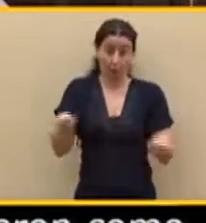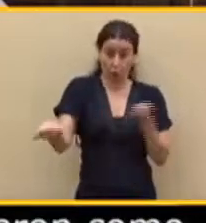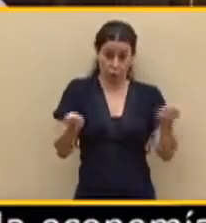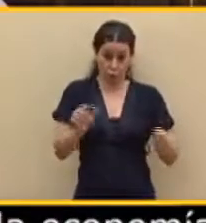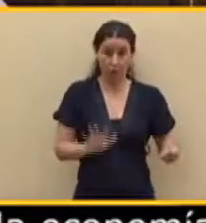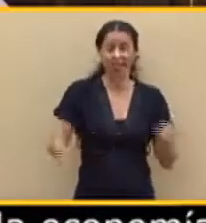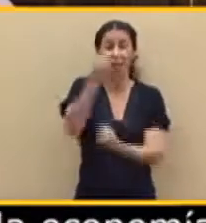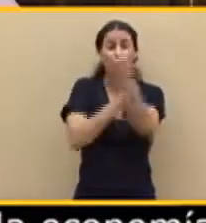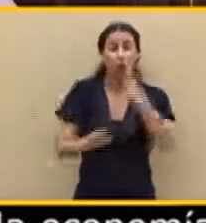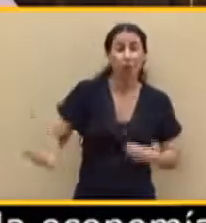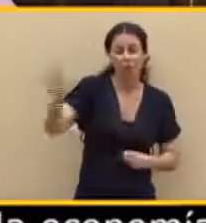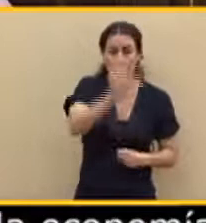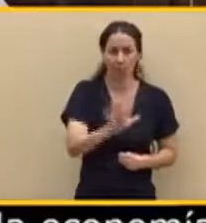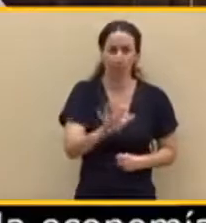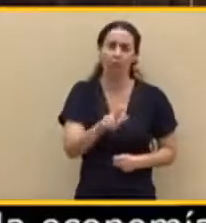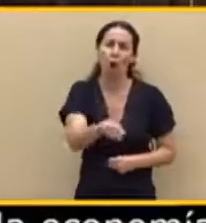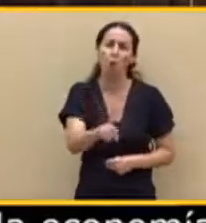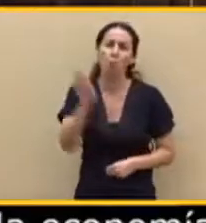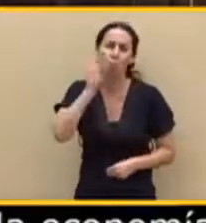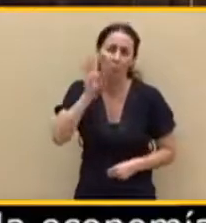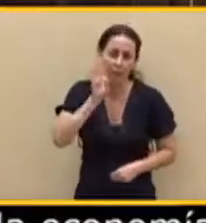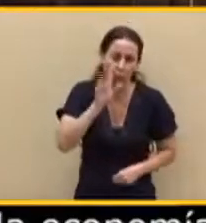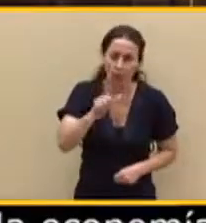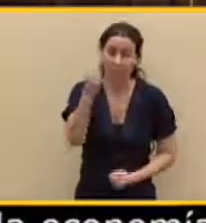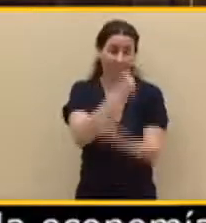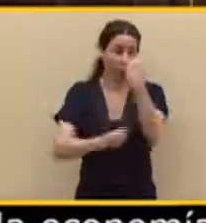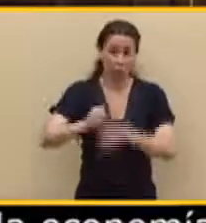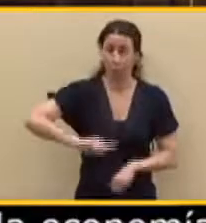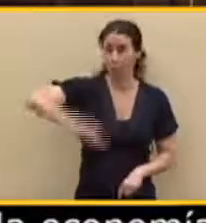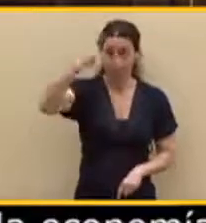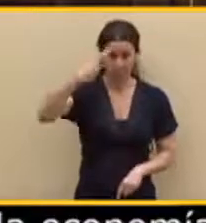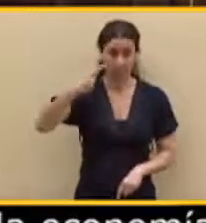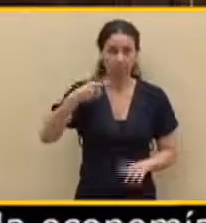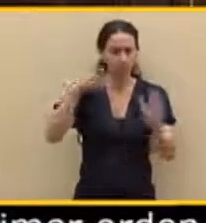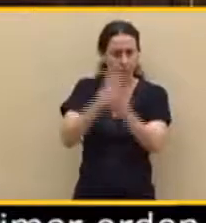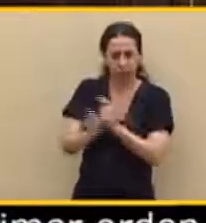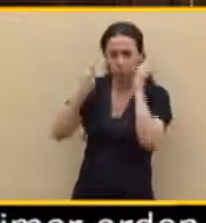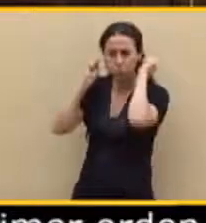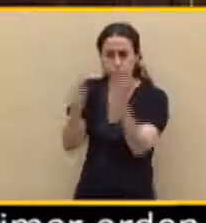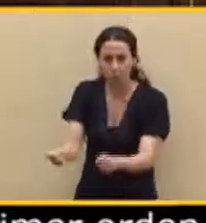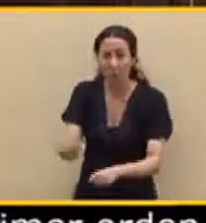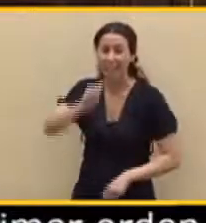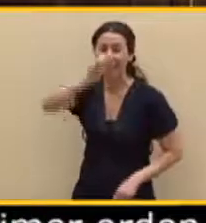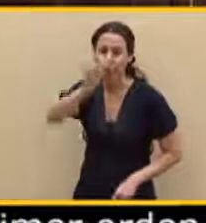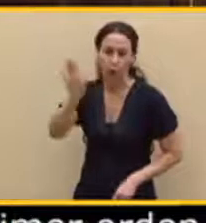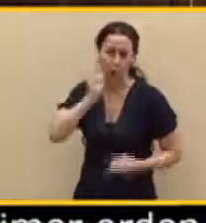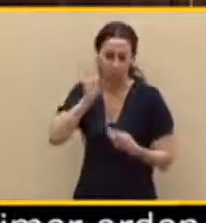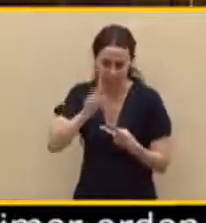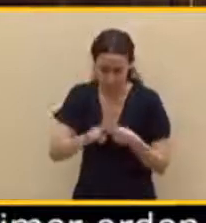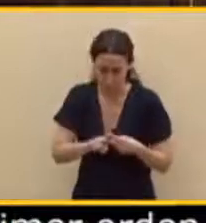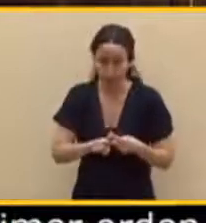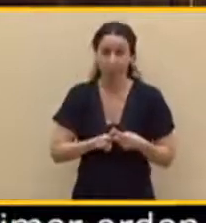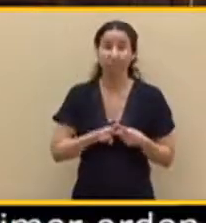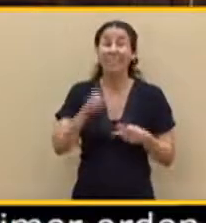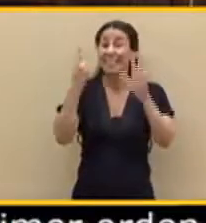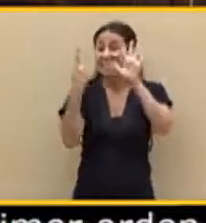económico de primer orden. Inmerso en 3 procesos judiciales diferentes, se le atribuyen al menos 14 delitos, de los cuales habría 6